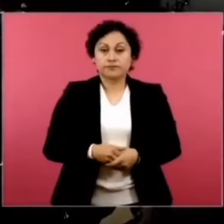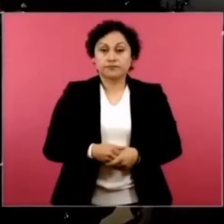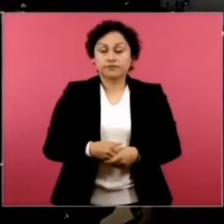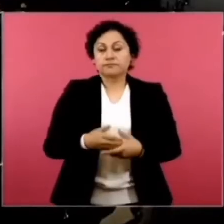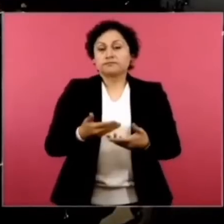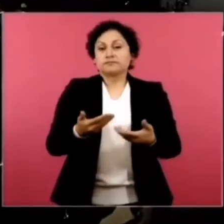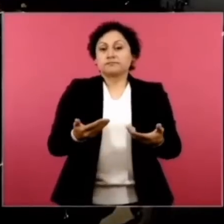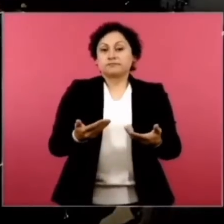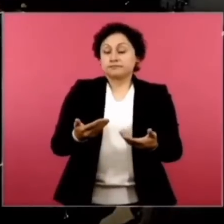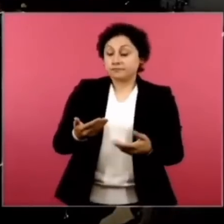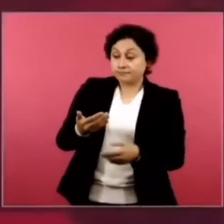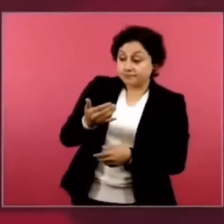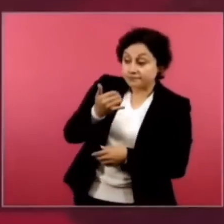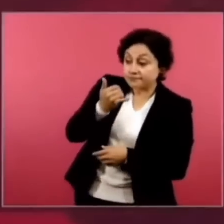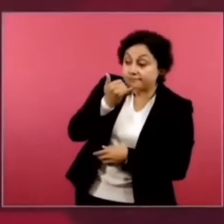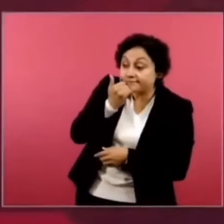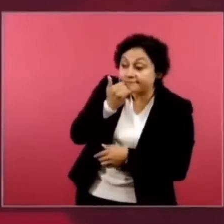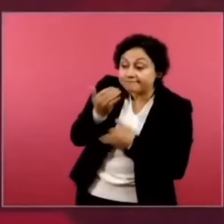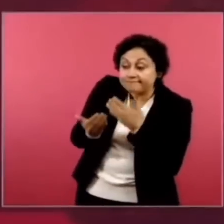ofrecemos disculpa